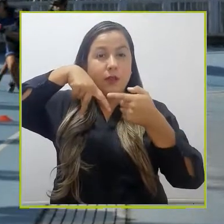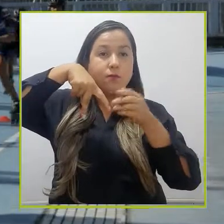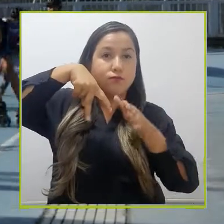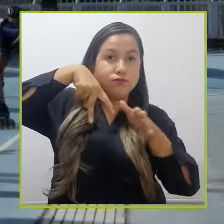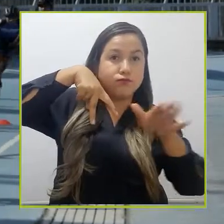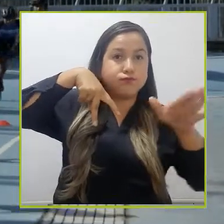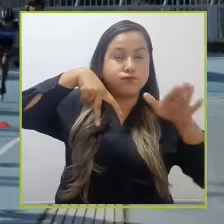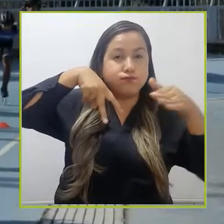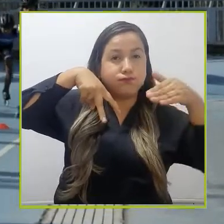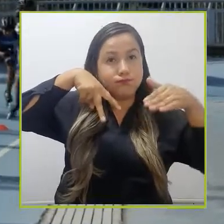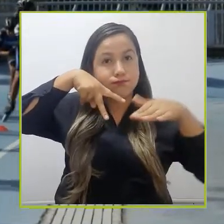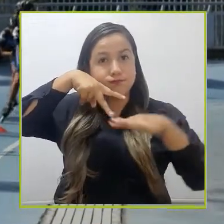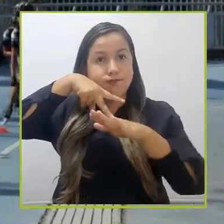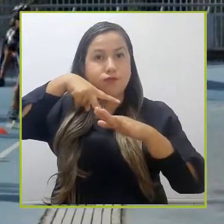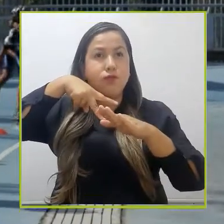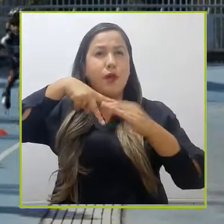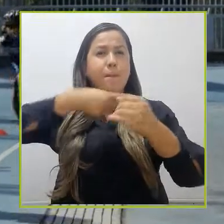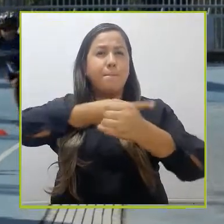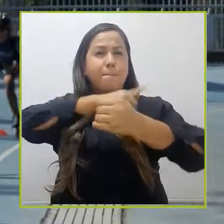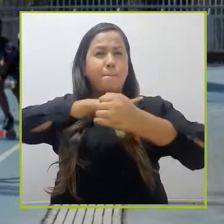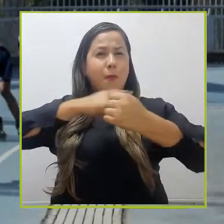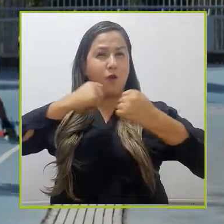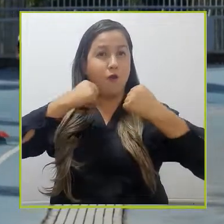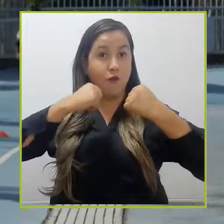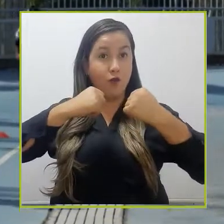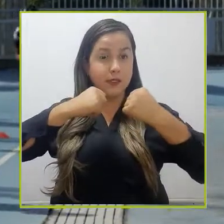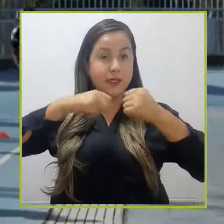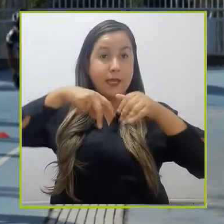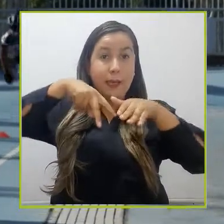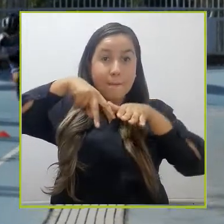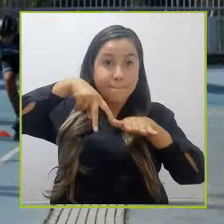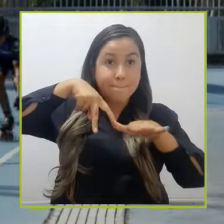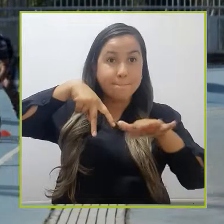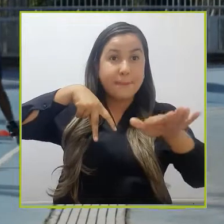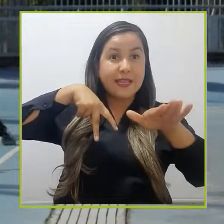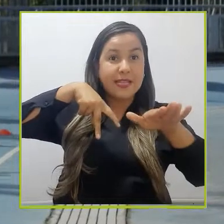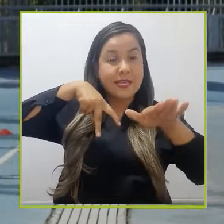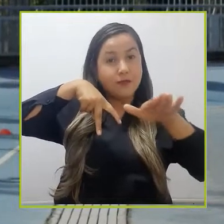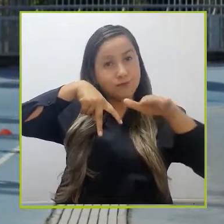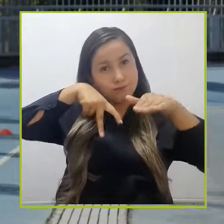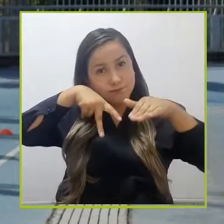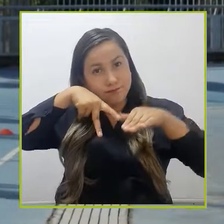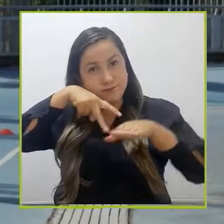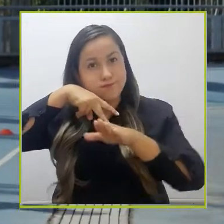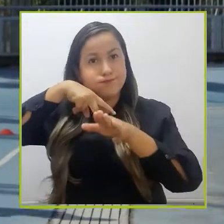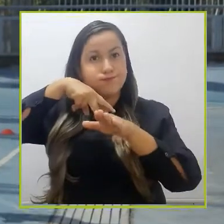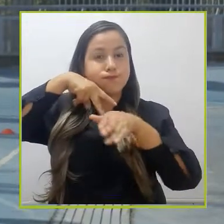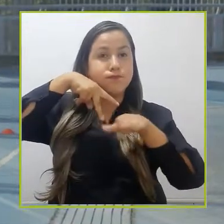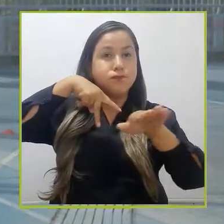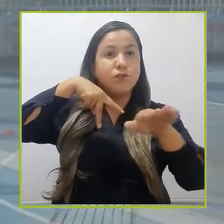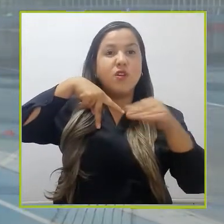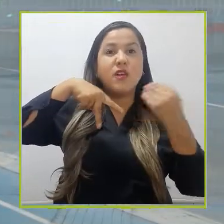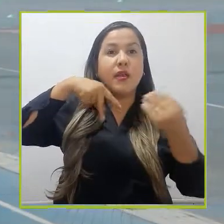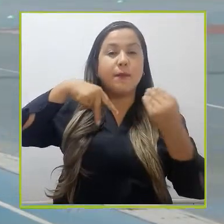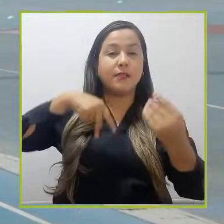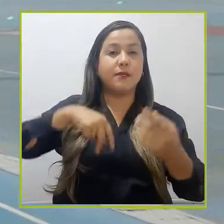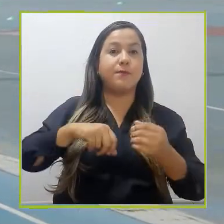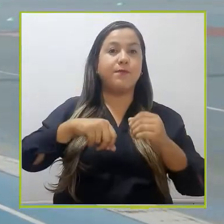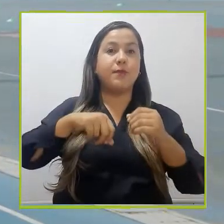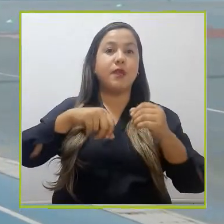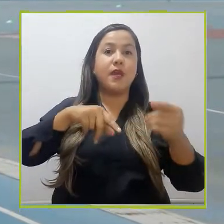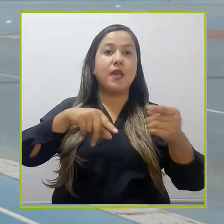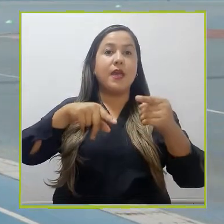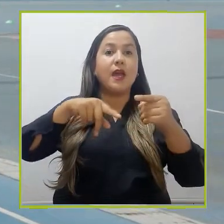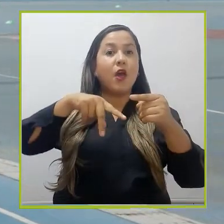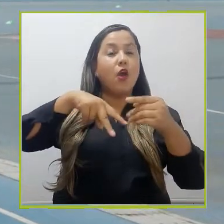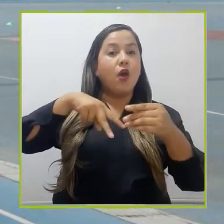peso para poder traccionar con la mayor fuerza, y el patín que está en contacto con la pista hace un recorrido que pasa de tu ángulo interno hacia el